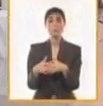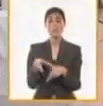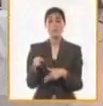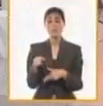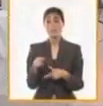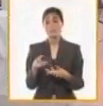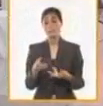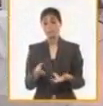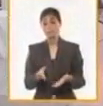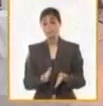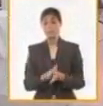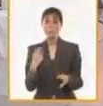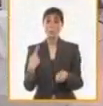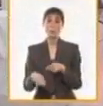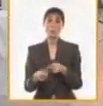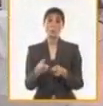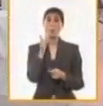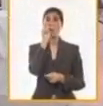Marco Rubio